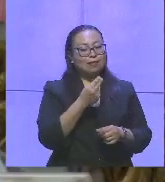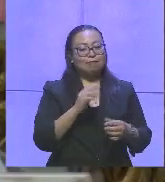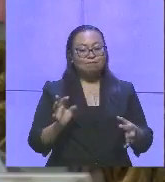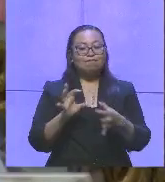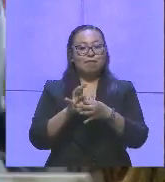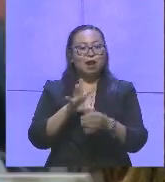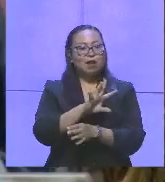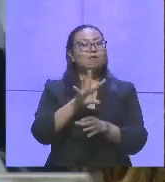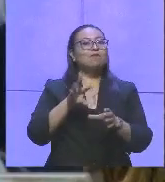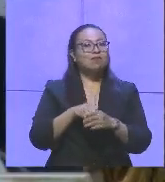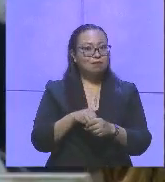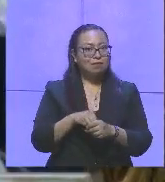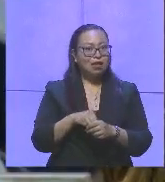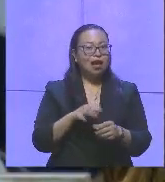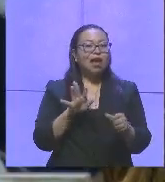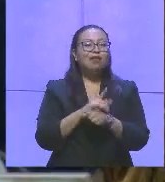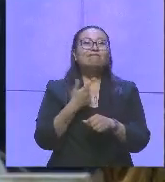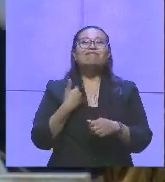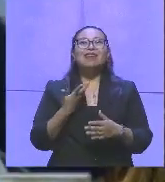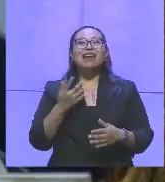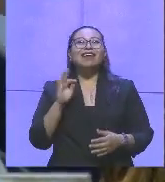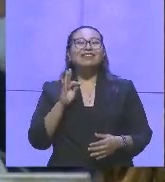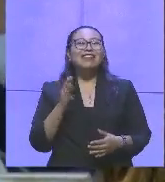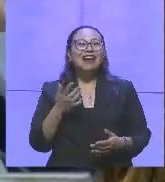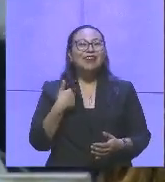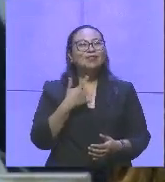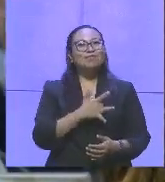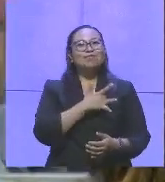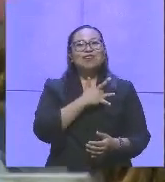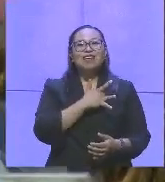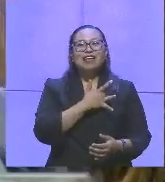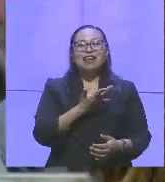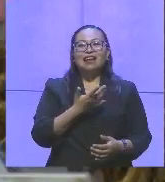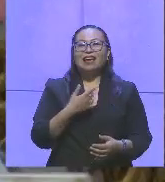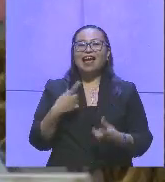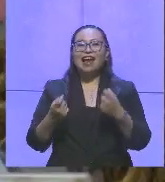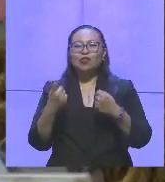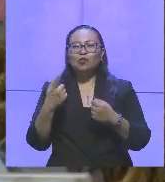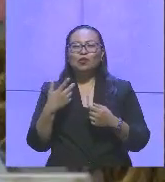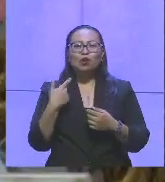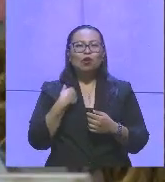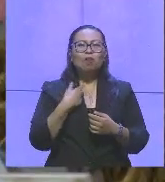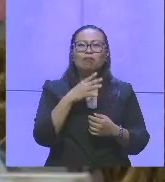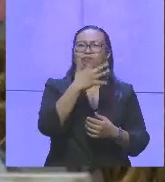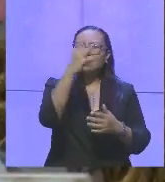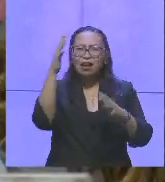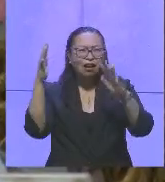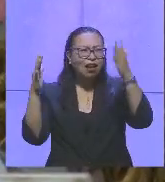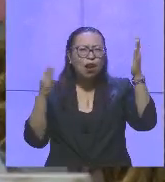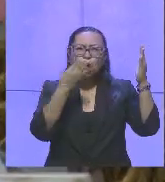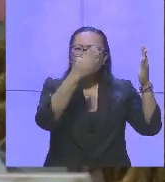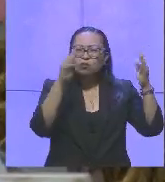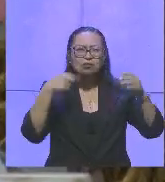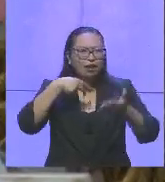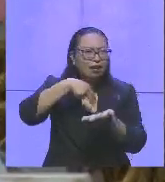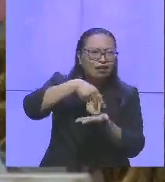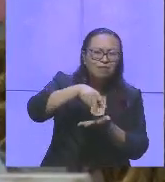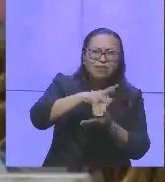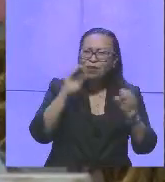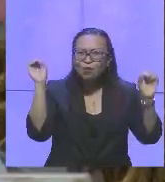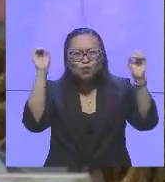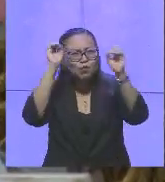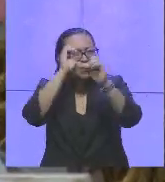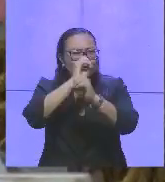enriquecedora. Siento como que a veces los magistrados parece que estamos en un bosque inmersos en la maleza, caminando, y no tenemos